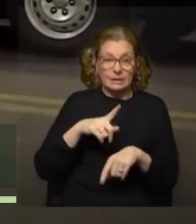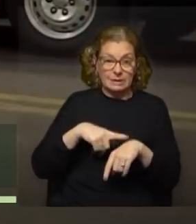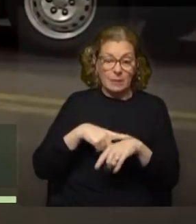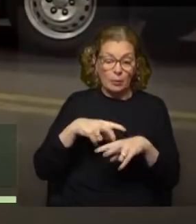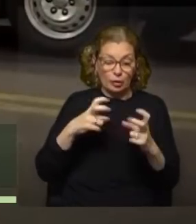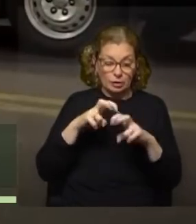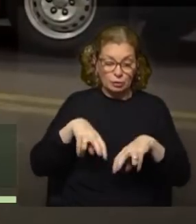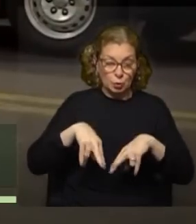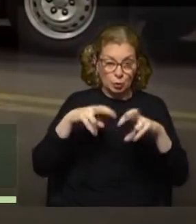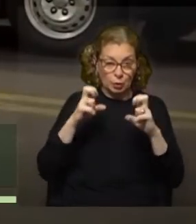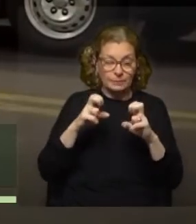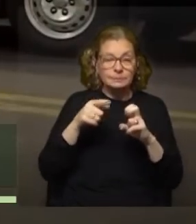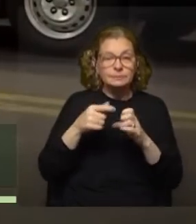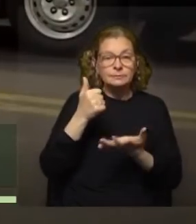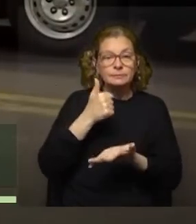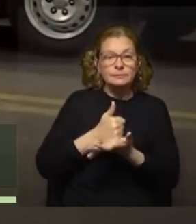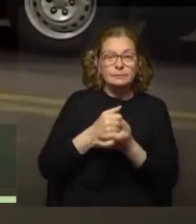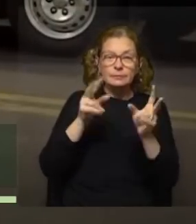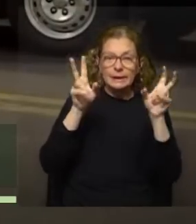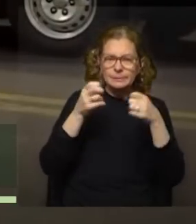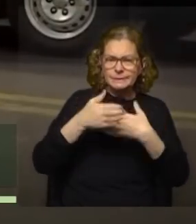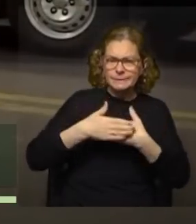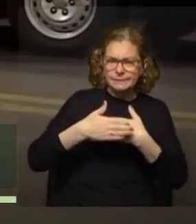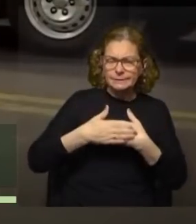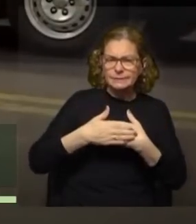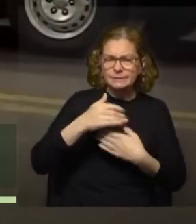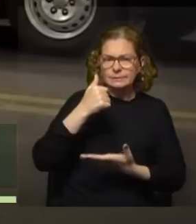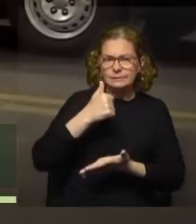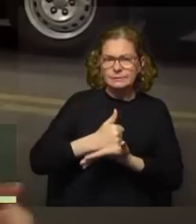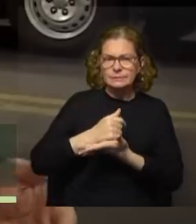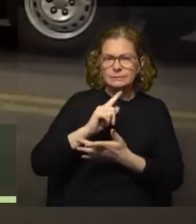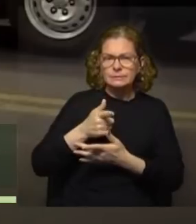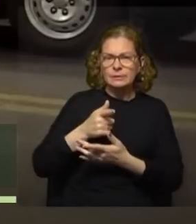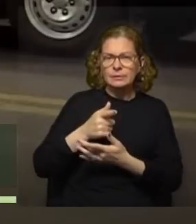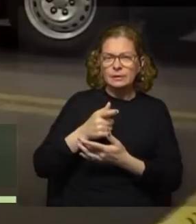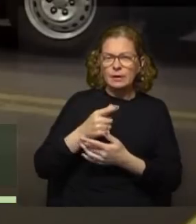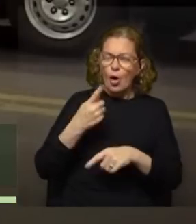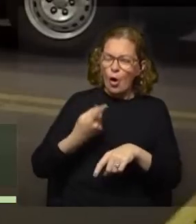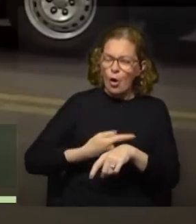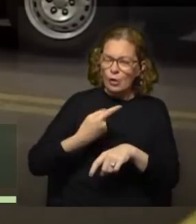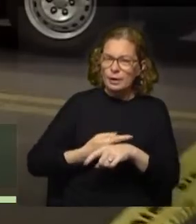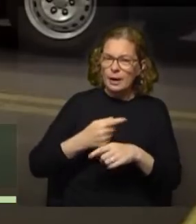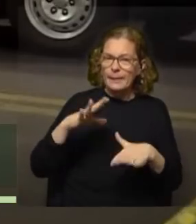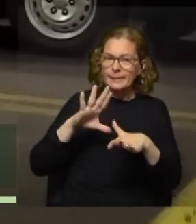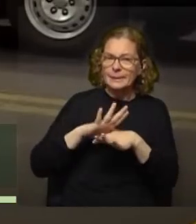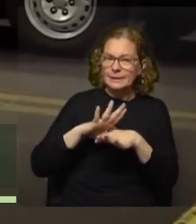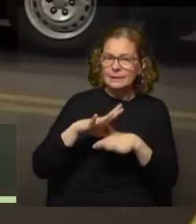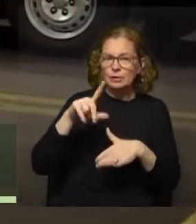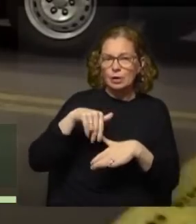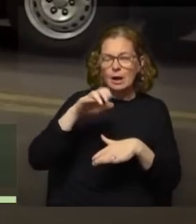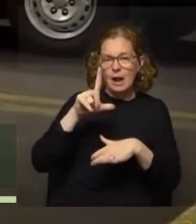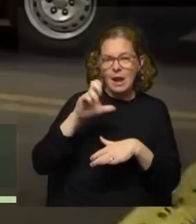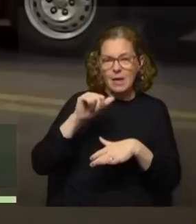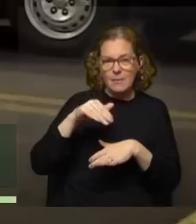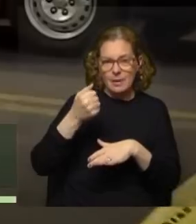la jornada estamos siguiendo el tema de cerca porque está presente también desde hace unas buenas horas el ministro Martín lema para